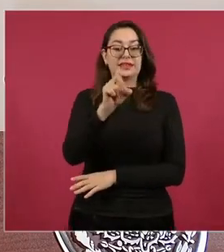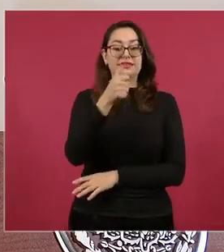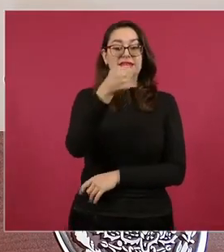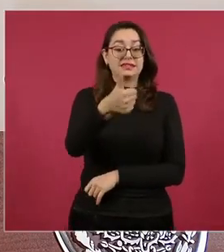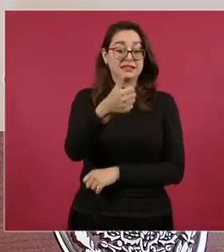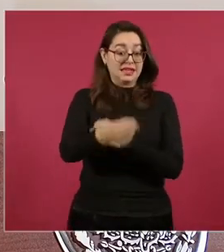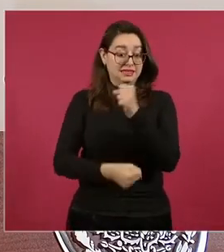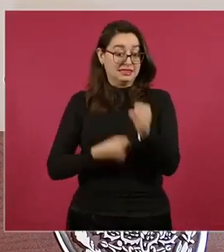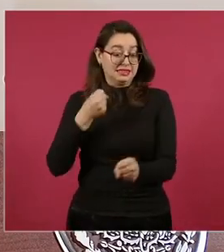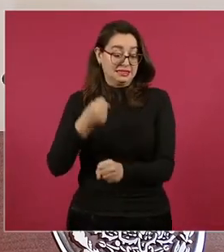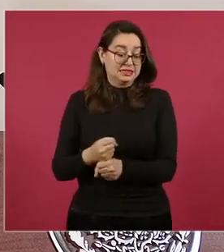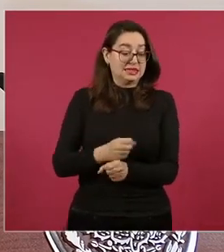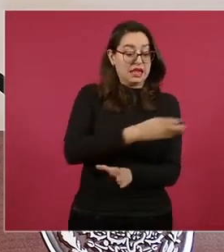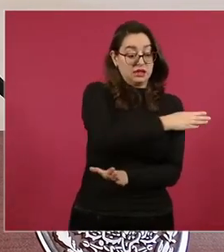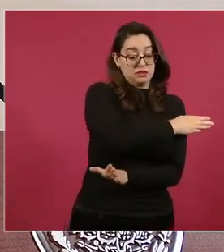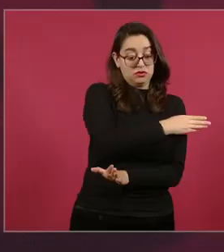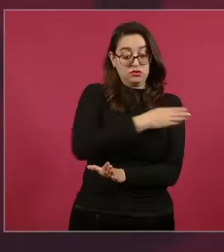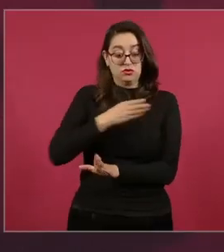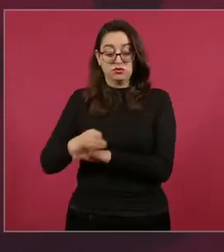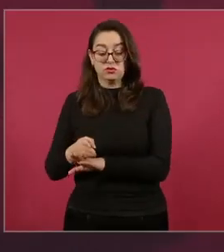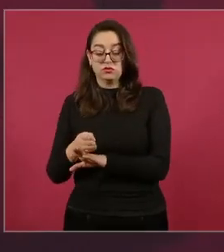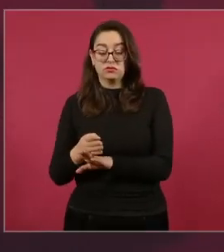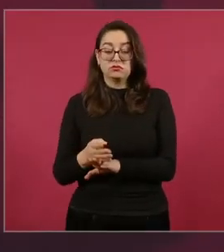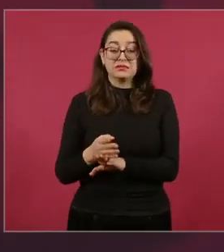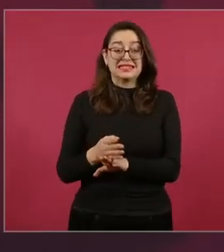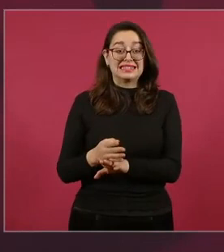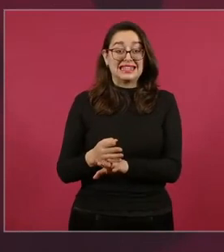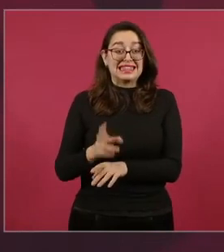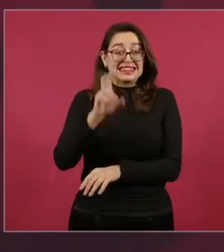fueron 22.000